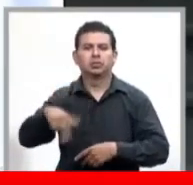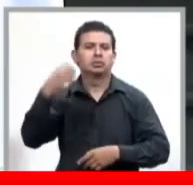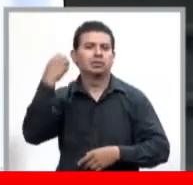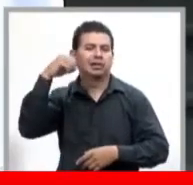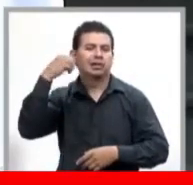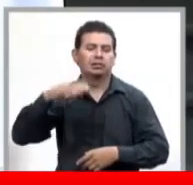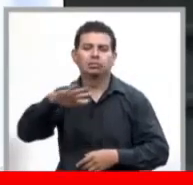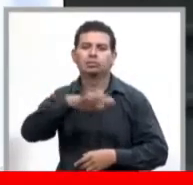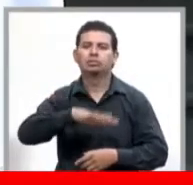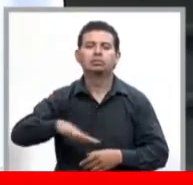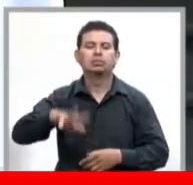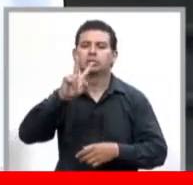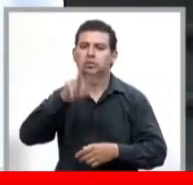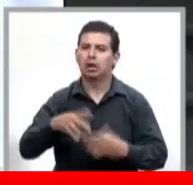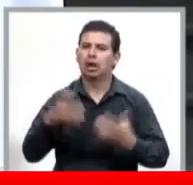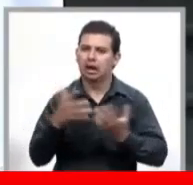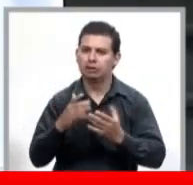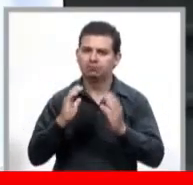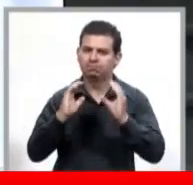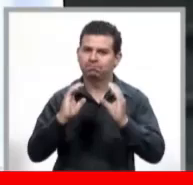que sigan realizando.